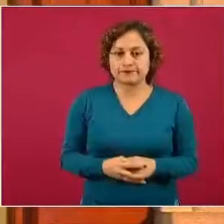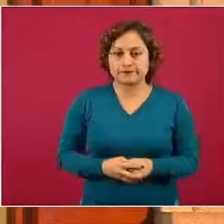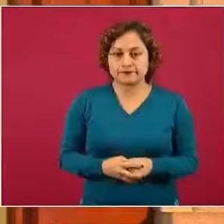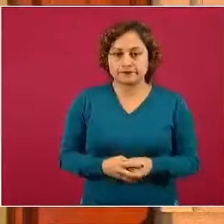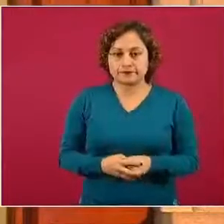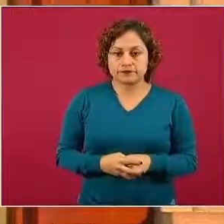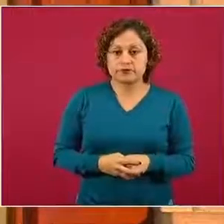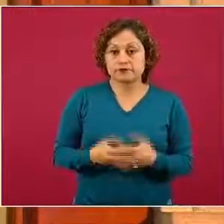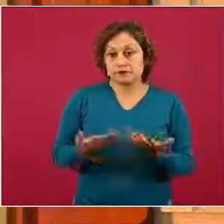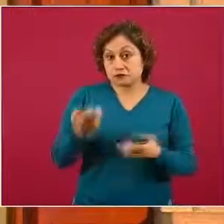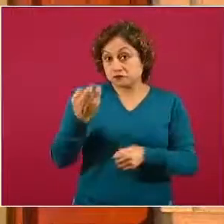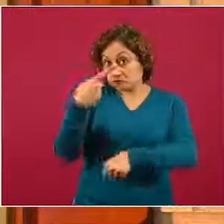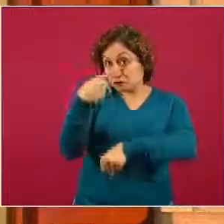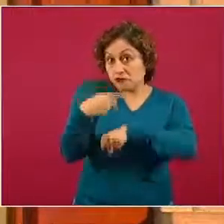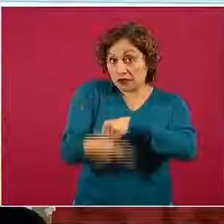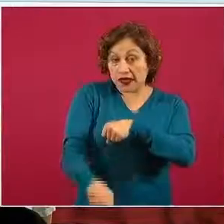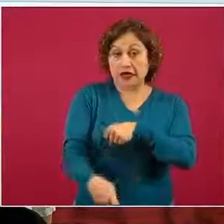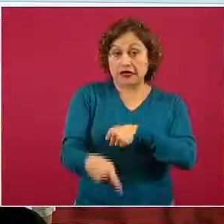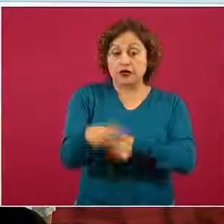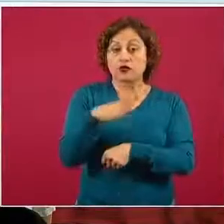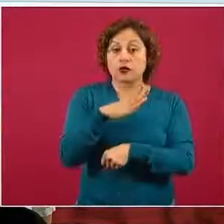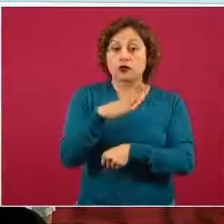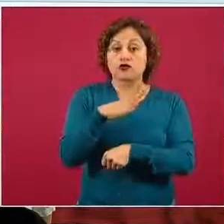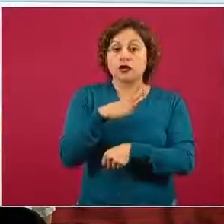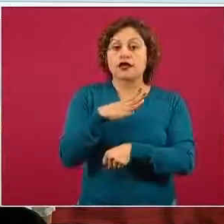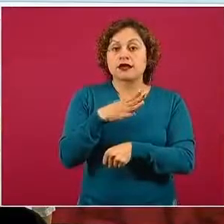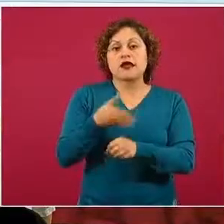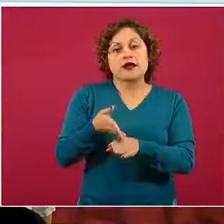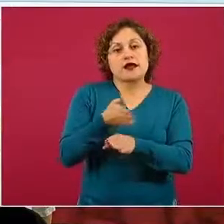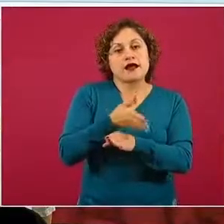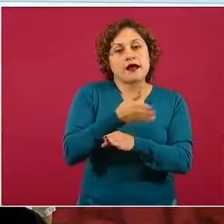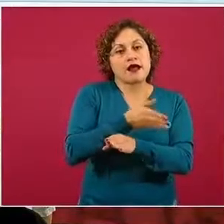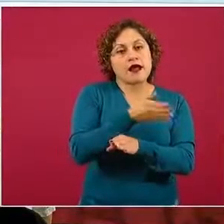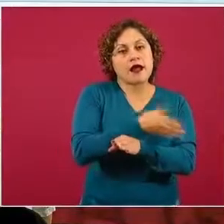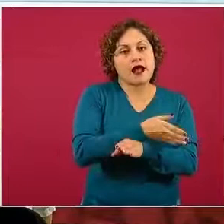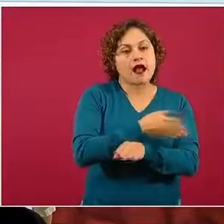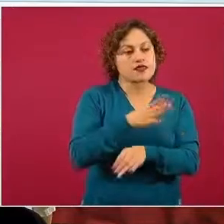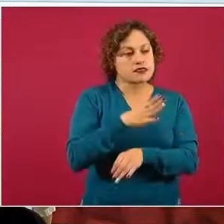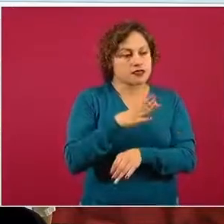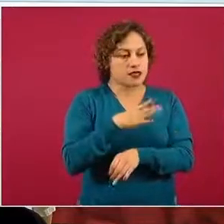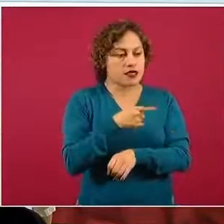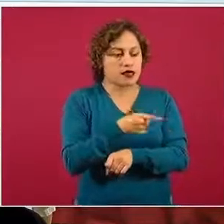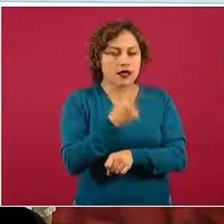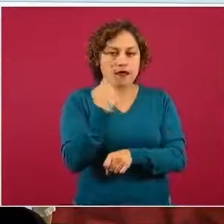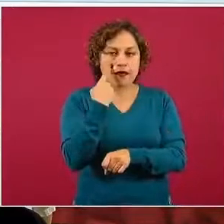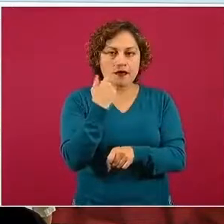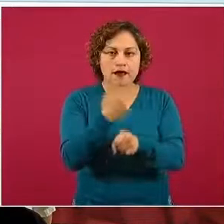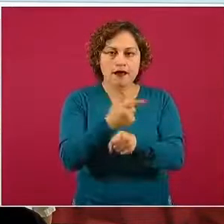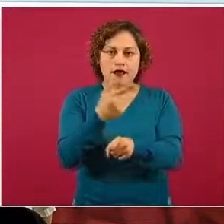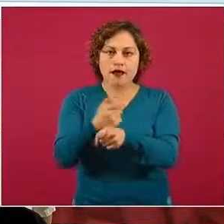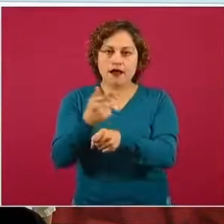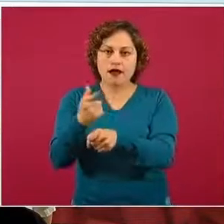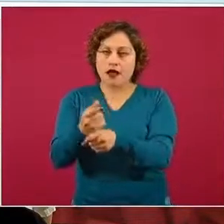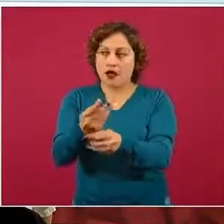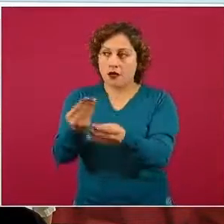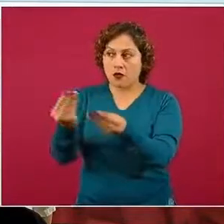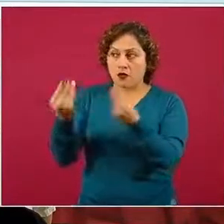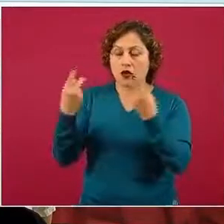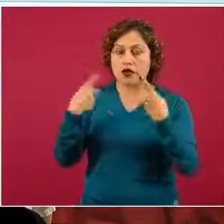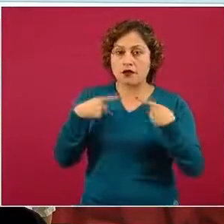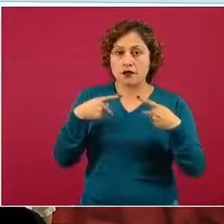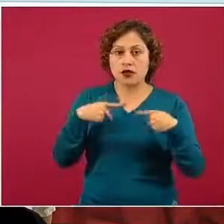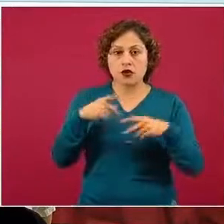allá de este riesgo, son entidades que ya tienen algunas semanas y van a continuar realizándolo, trabajando intensamente en